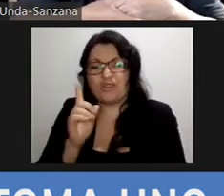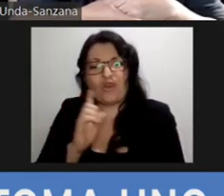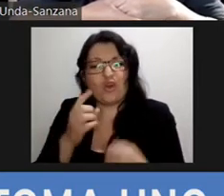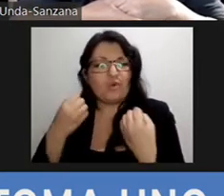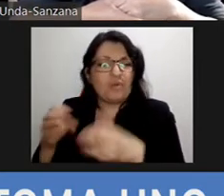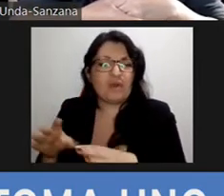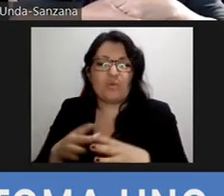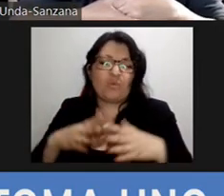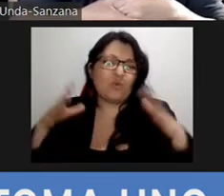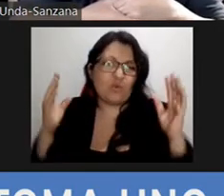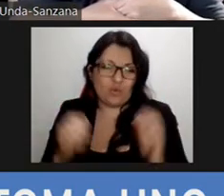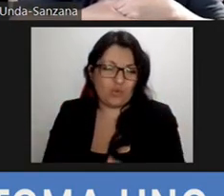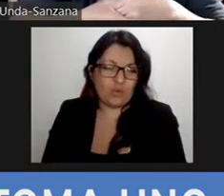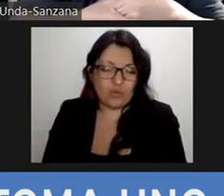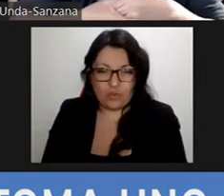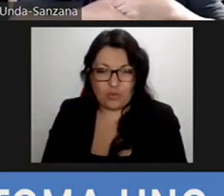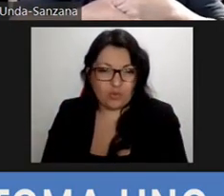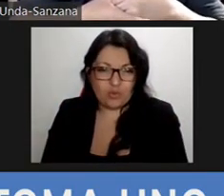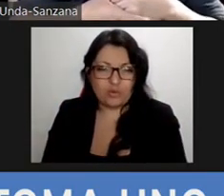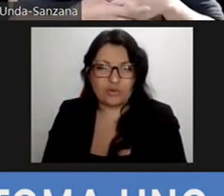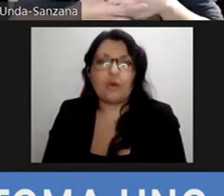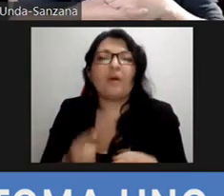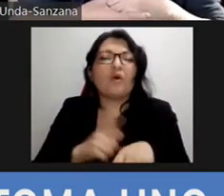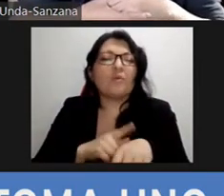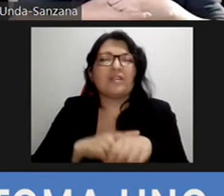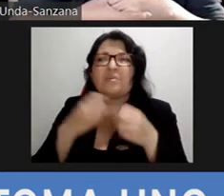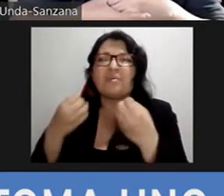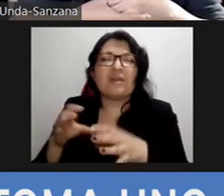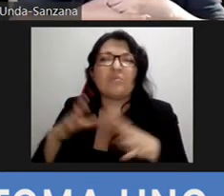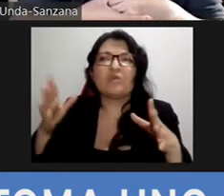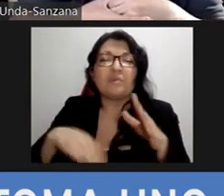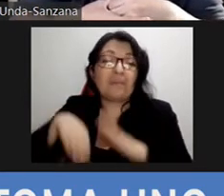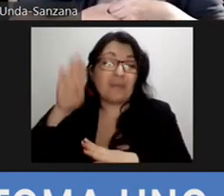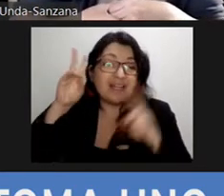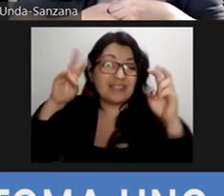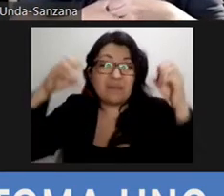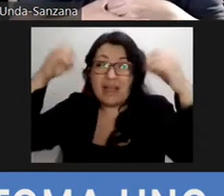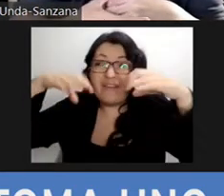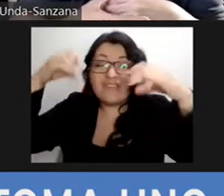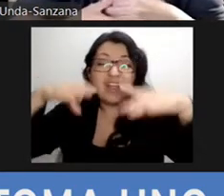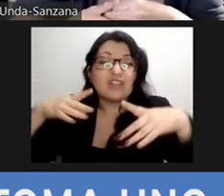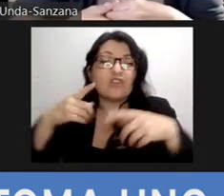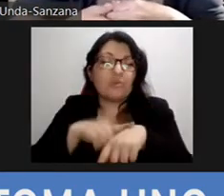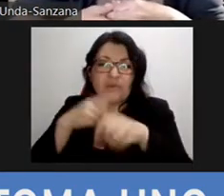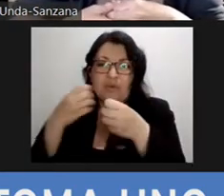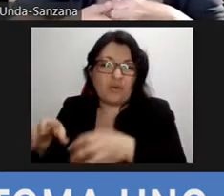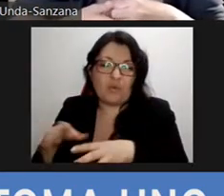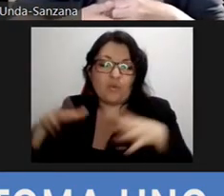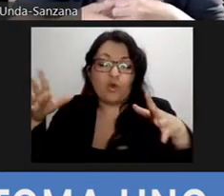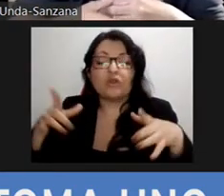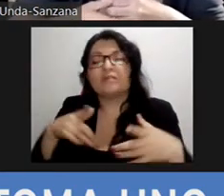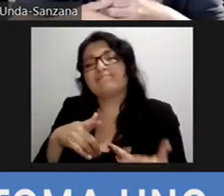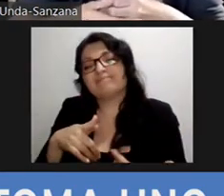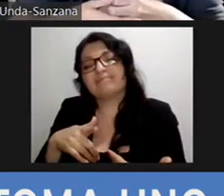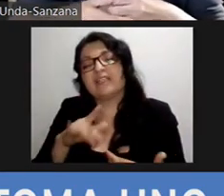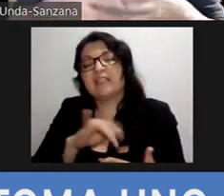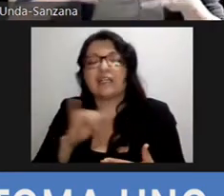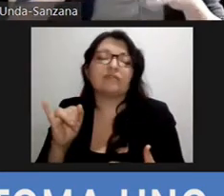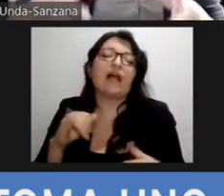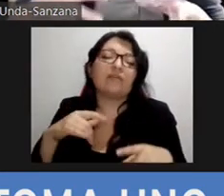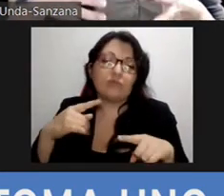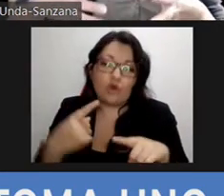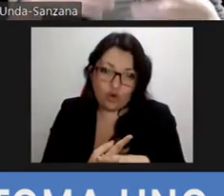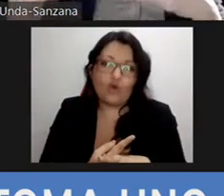perdían mucho tiempo durante los meses de invierno particularmente. Y entonces decidieron hacer un